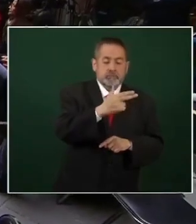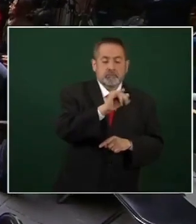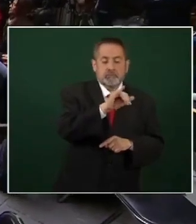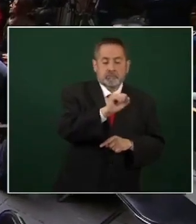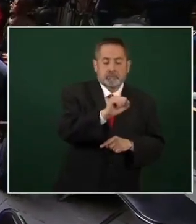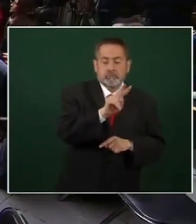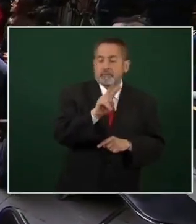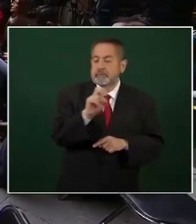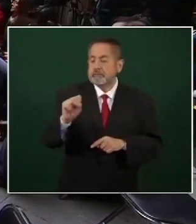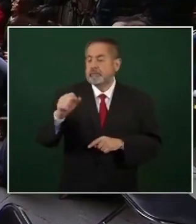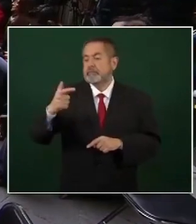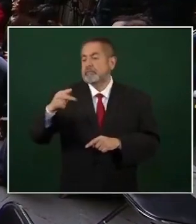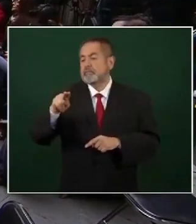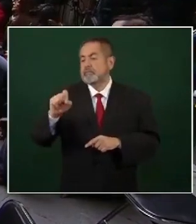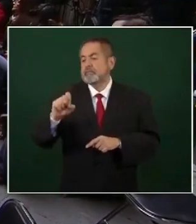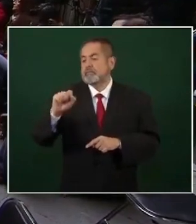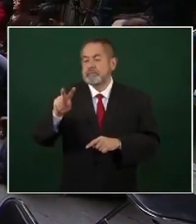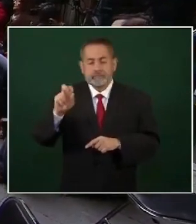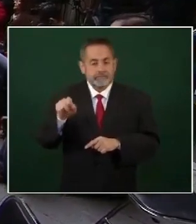muy vinculado